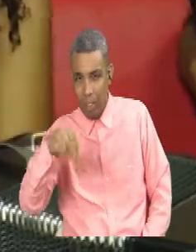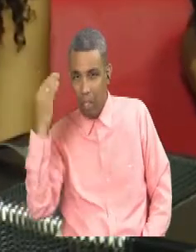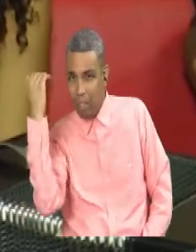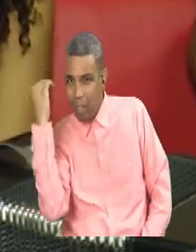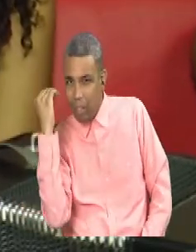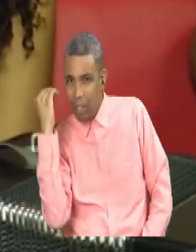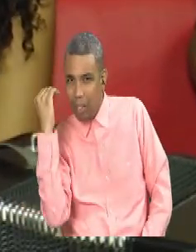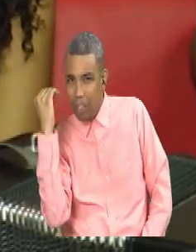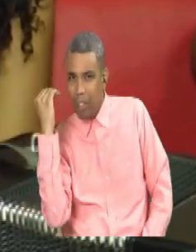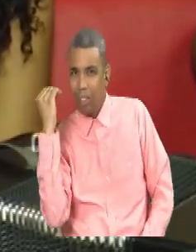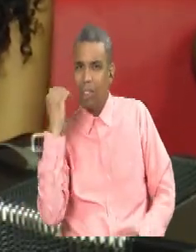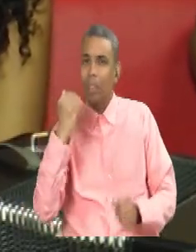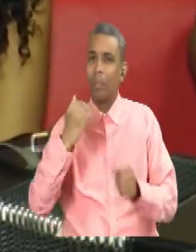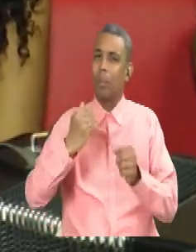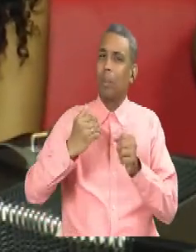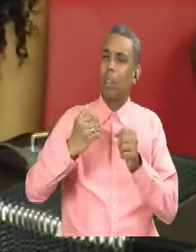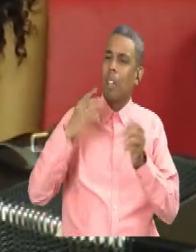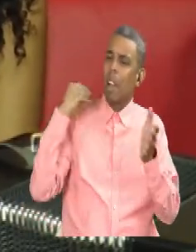empieza?